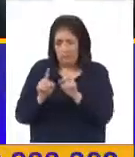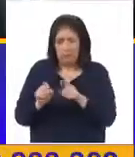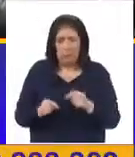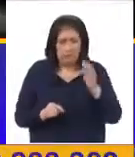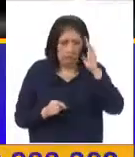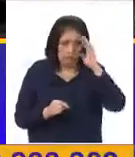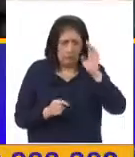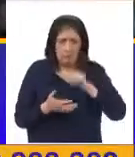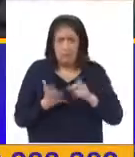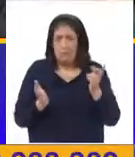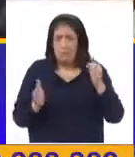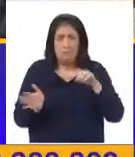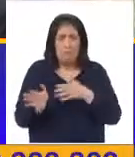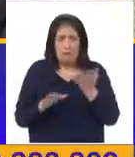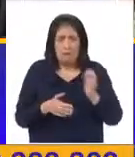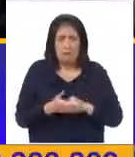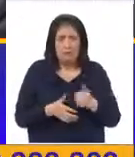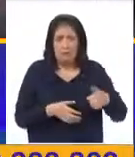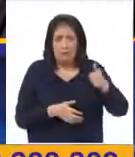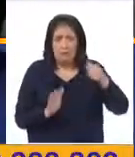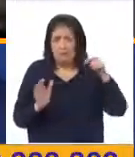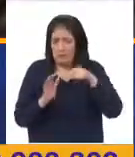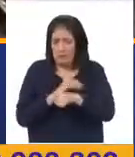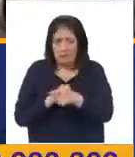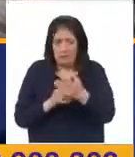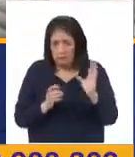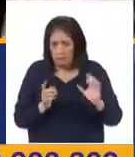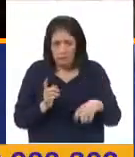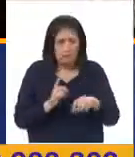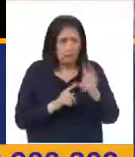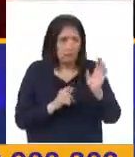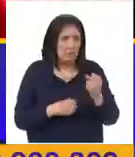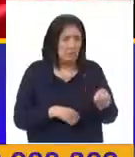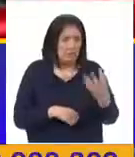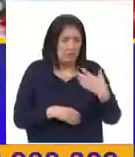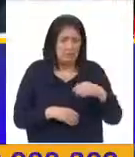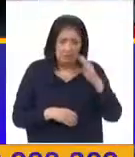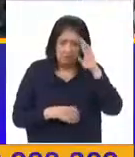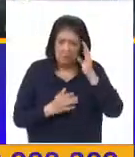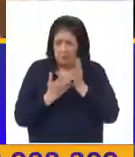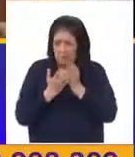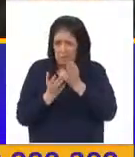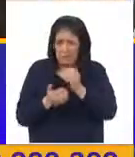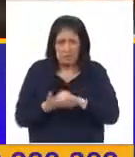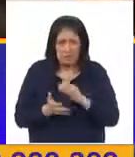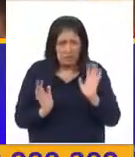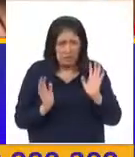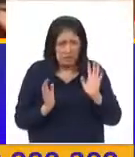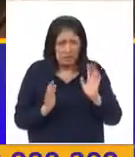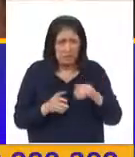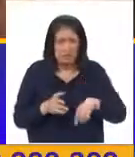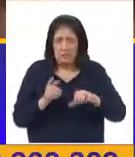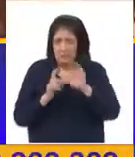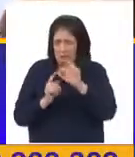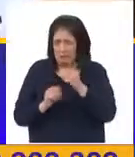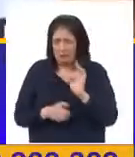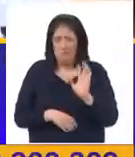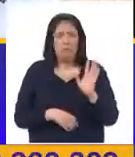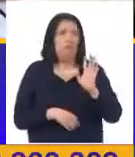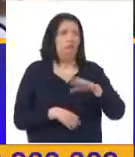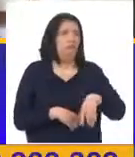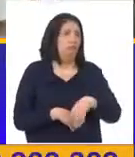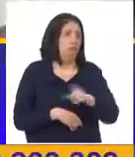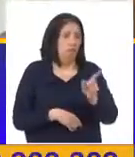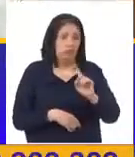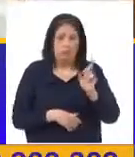a las autoridades asesinadas por Sendero Luminoso. Después dice que la Marina es el creador del terrorismo, eso es una barbaridad